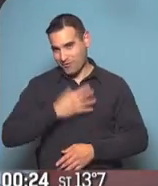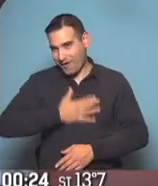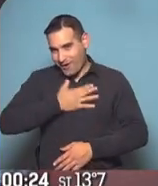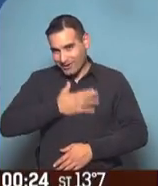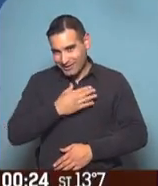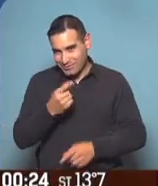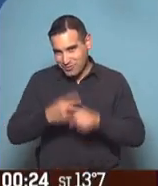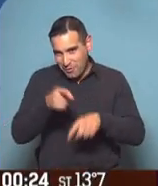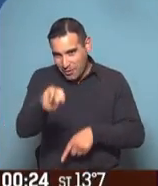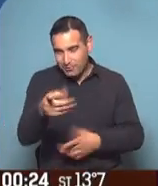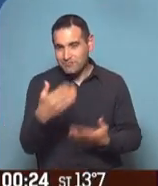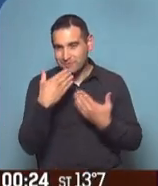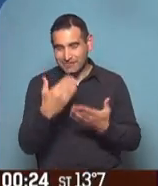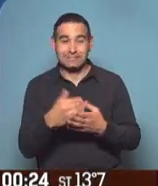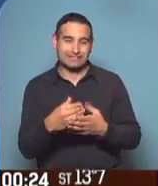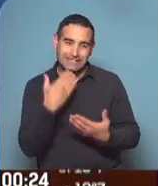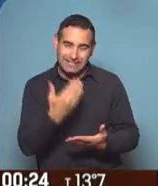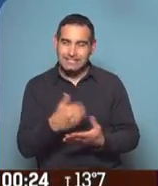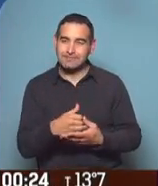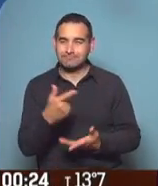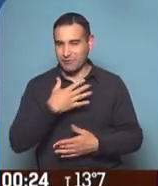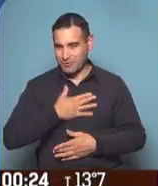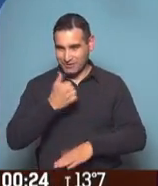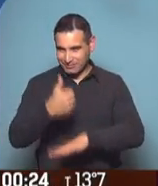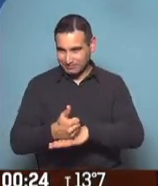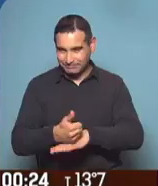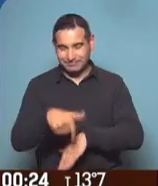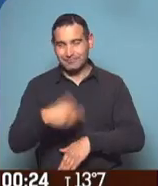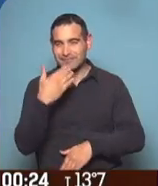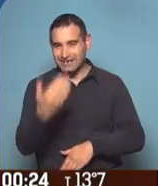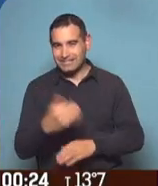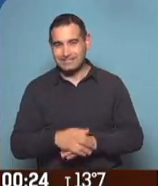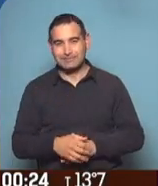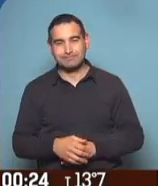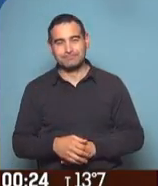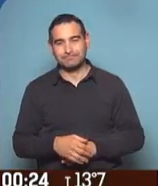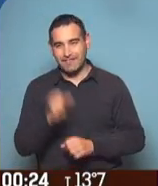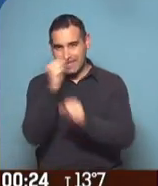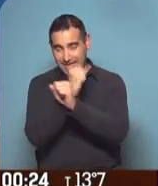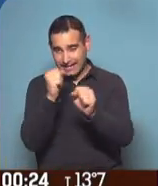muy agradecidos de tenerlo aquí esta noche muchas gracias ingenieros y amarela